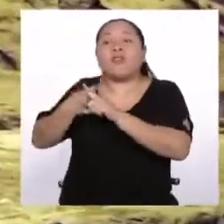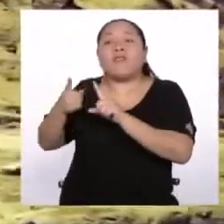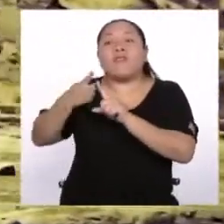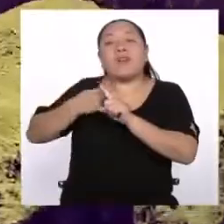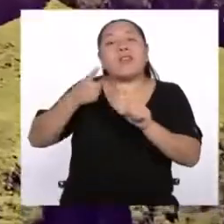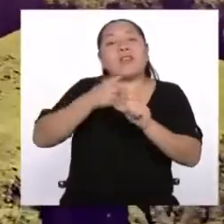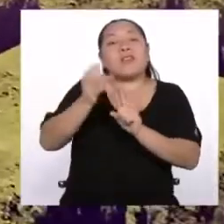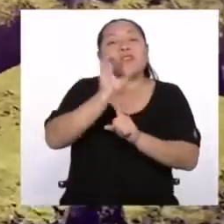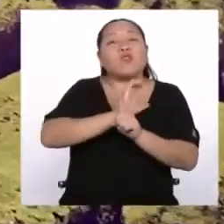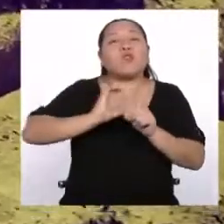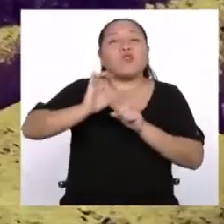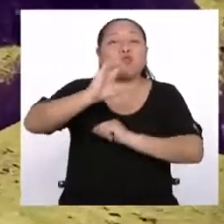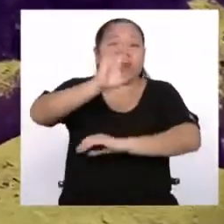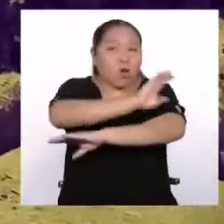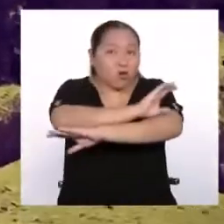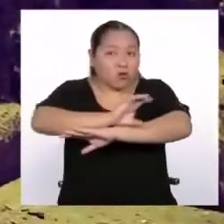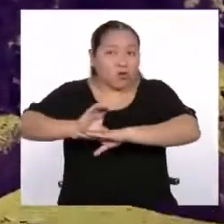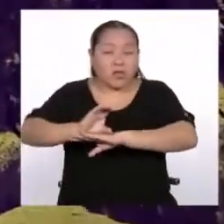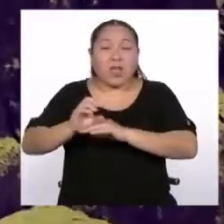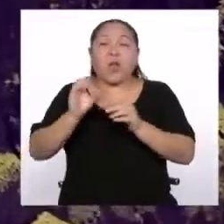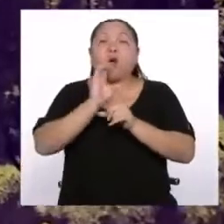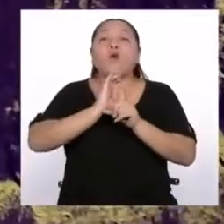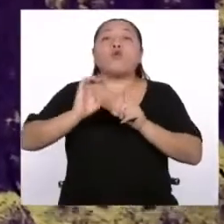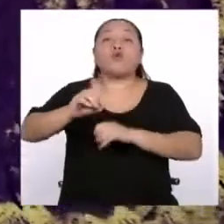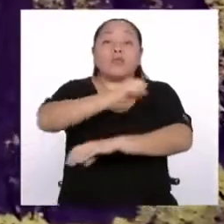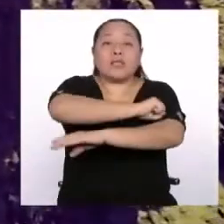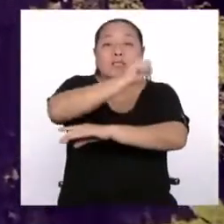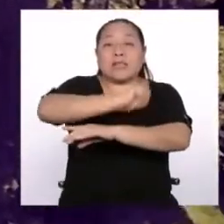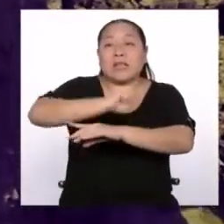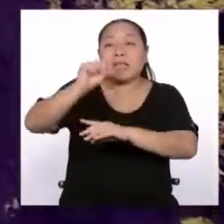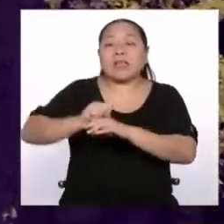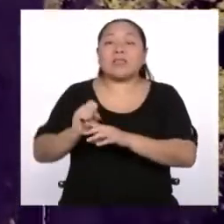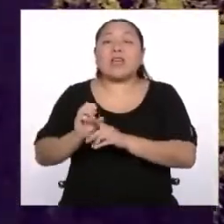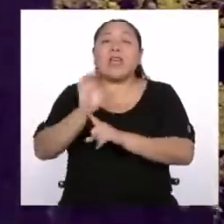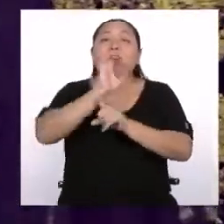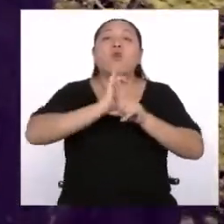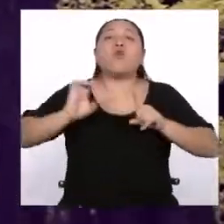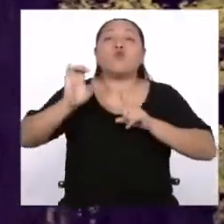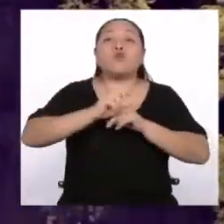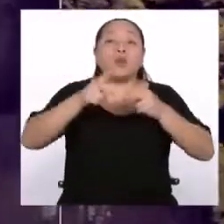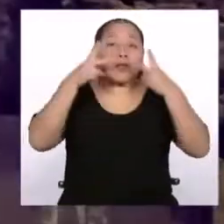diversas culturas costeñas, serranas y selváticas.